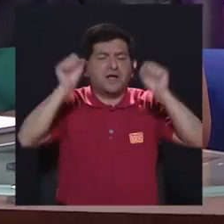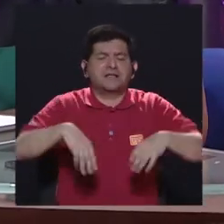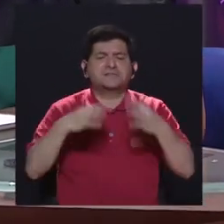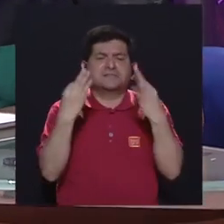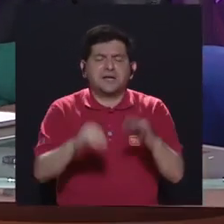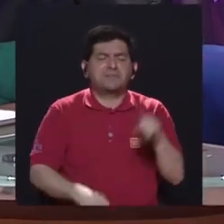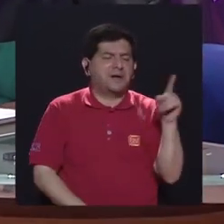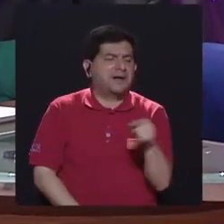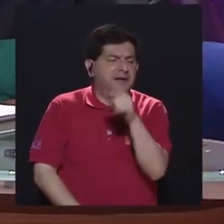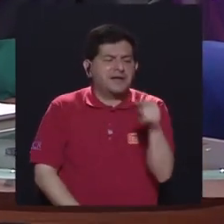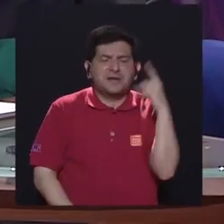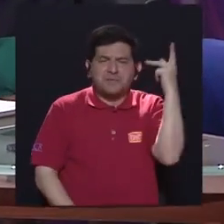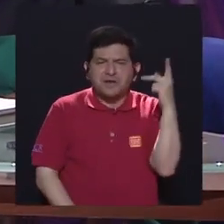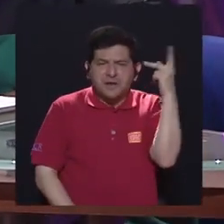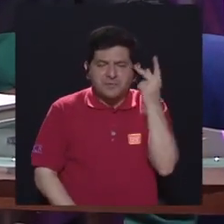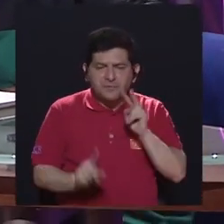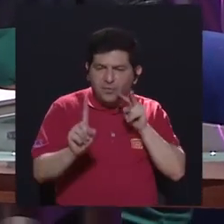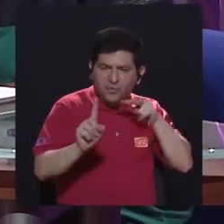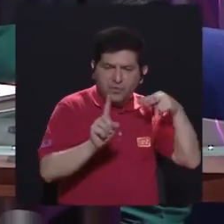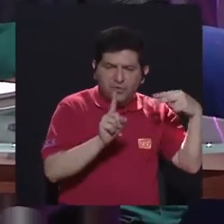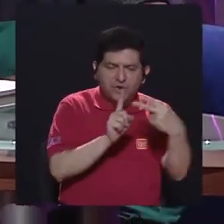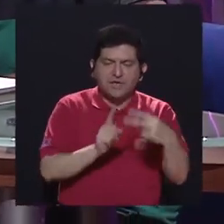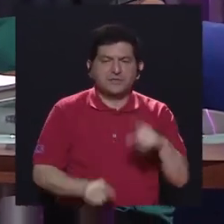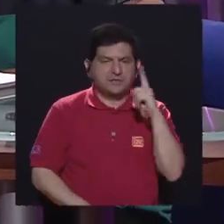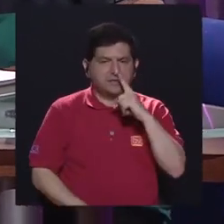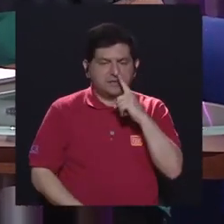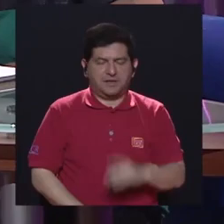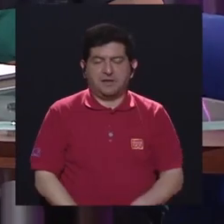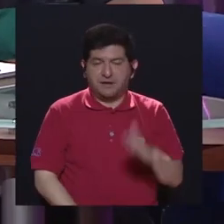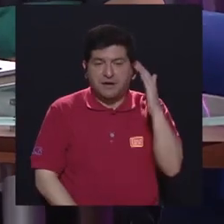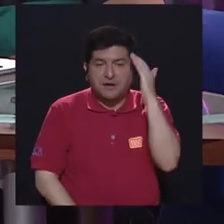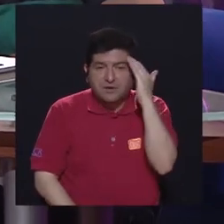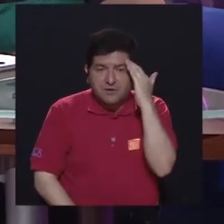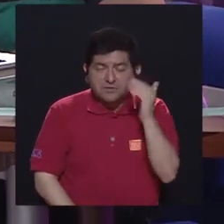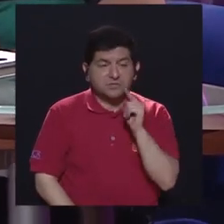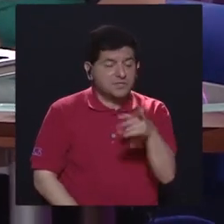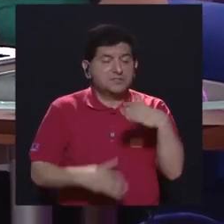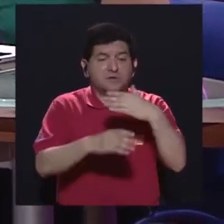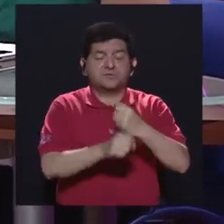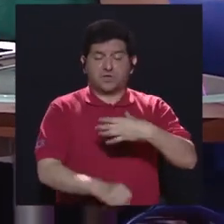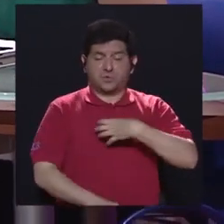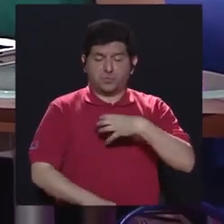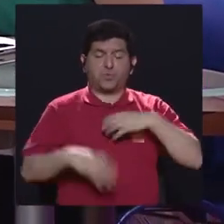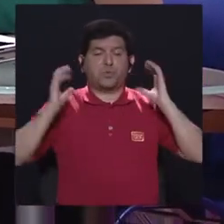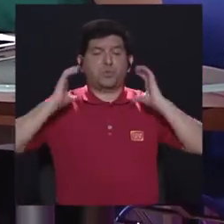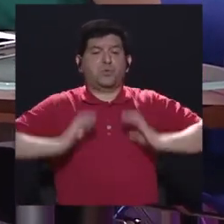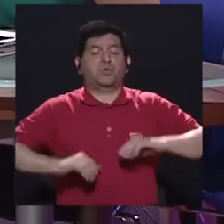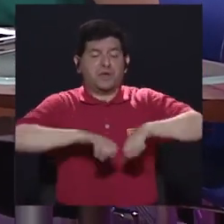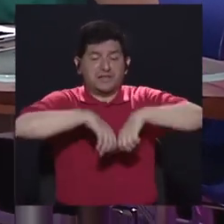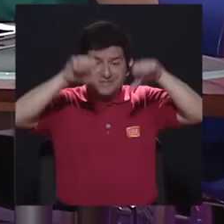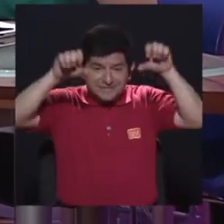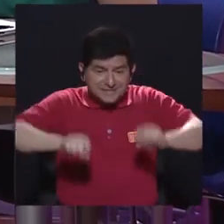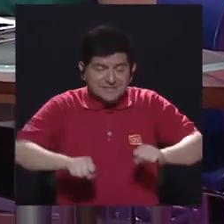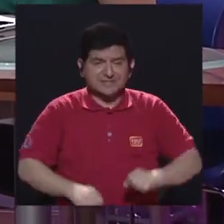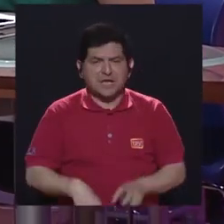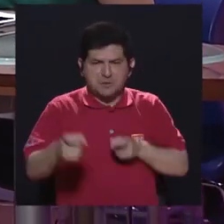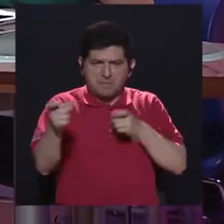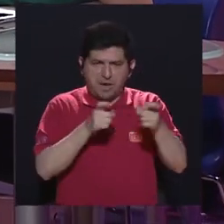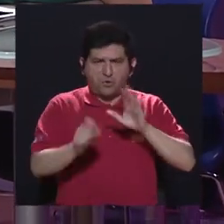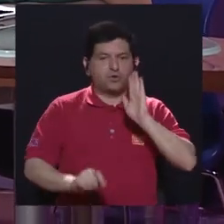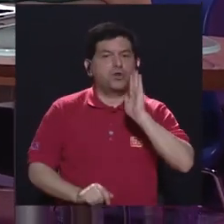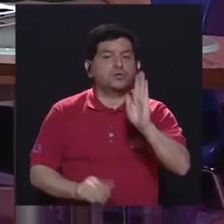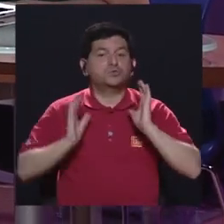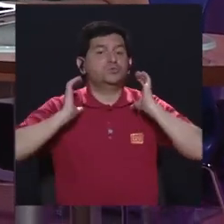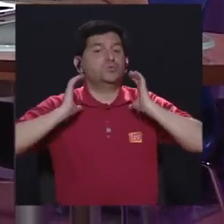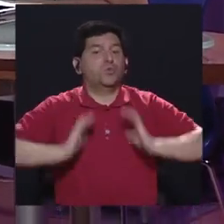despolitizar la prostitución, porque es muy política tener en conciencia lo que tú estás haciendo con tu propio cuerpo en un sistema que tiene controlado tu cuerpo,